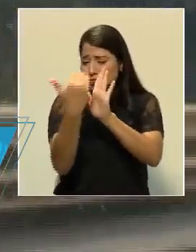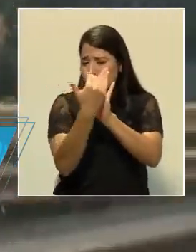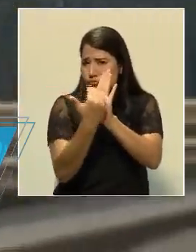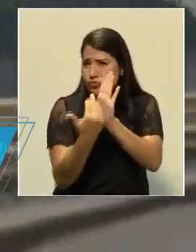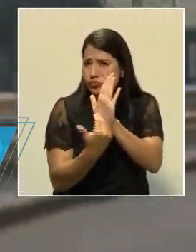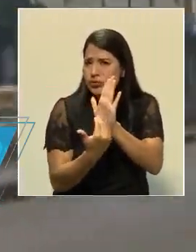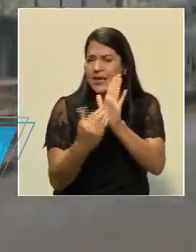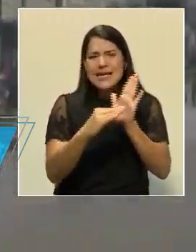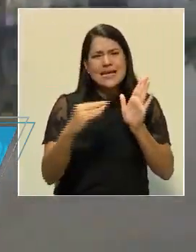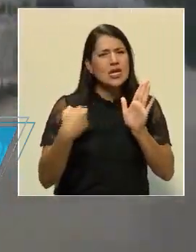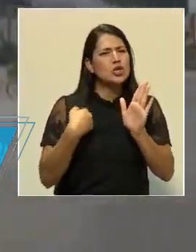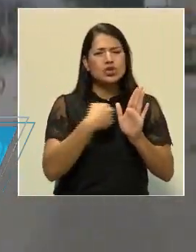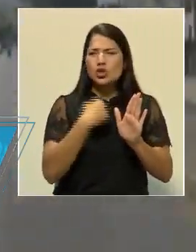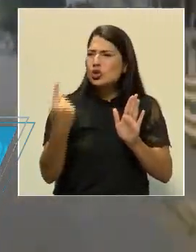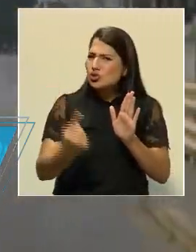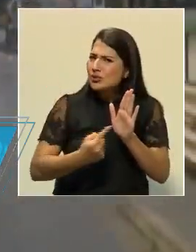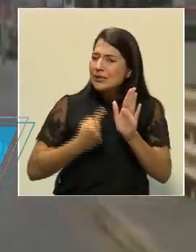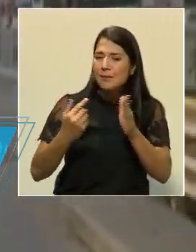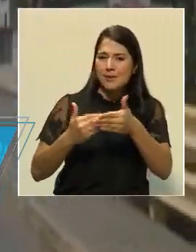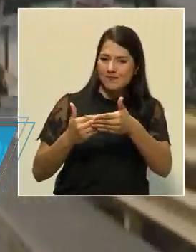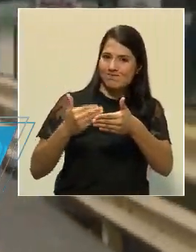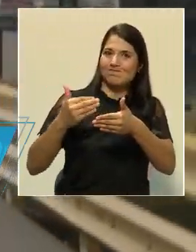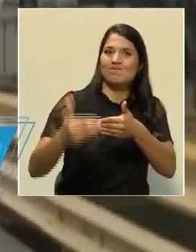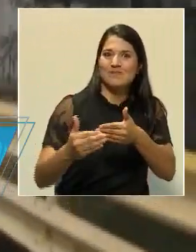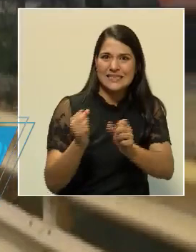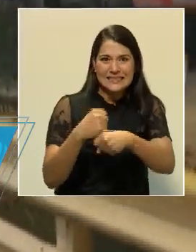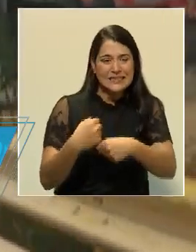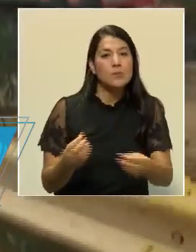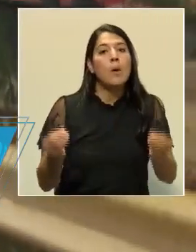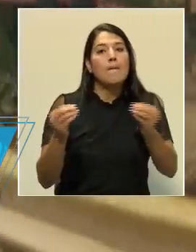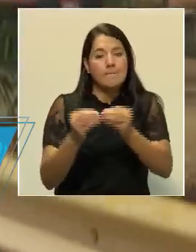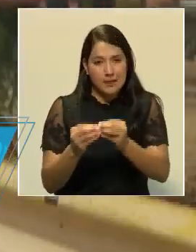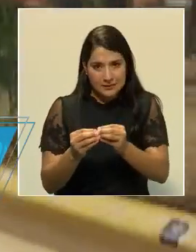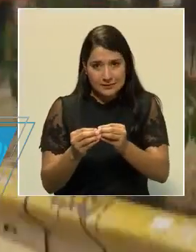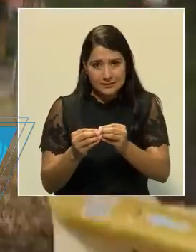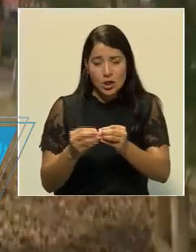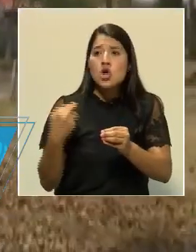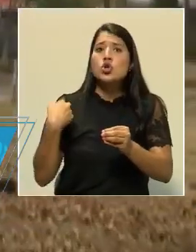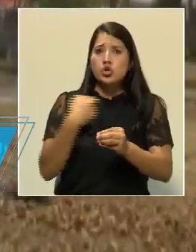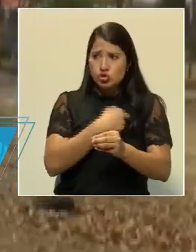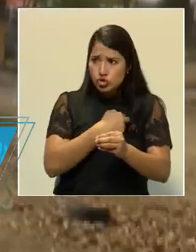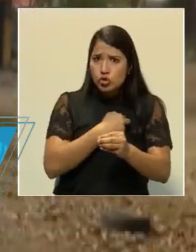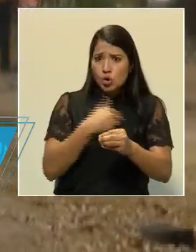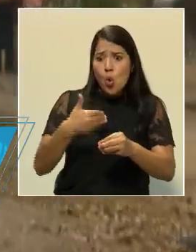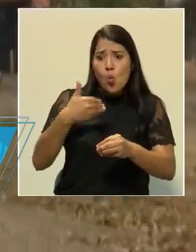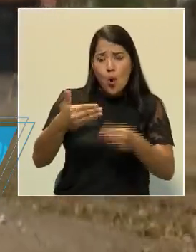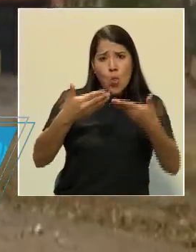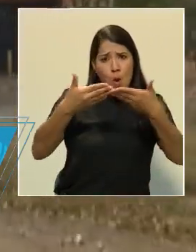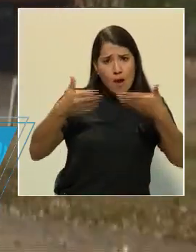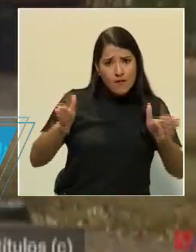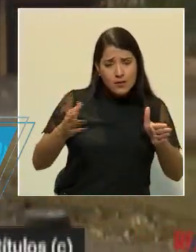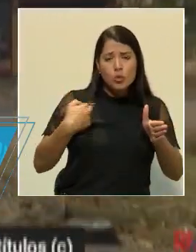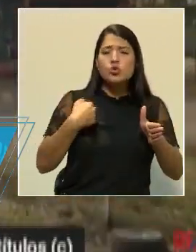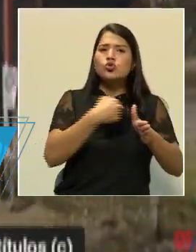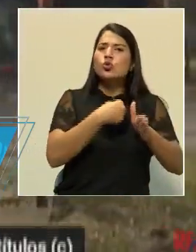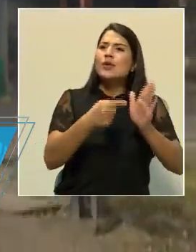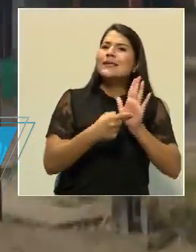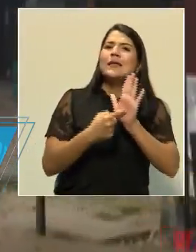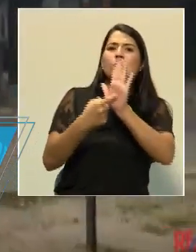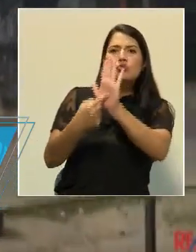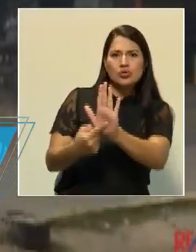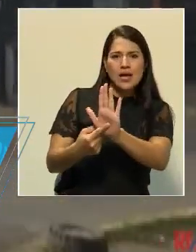siempre anduvimos un paso más allá. Hemos demostrado en el tiempo que hemos abierto que nosotros no somos